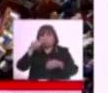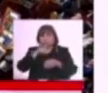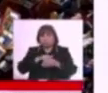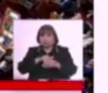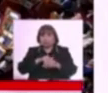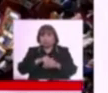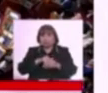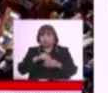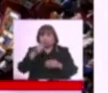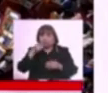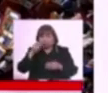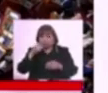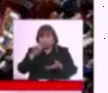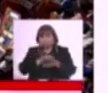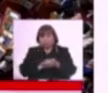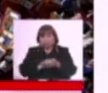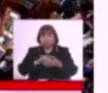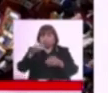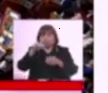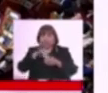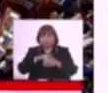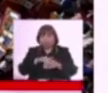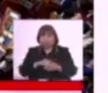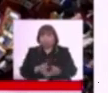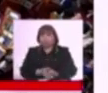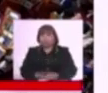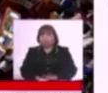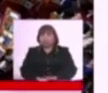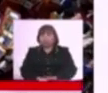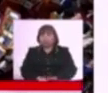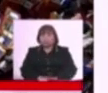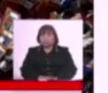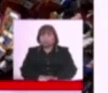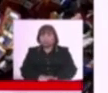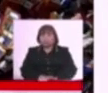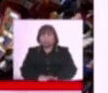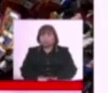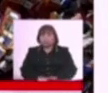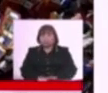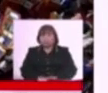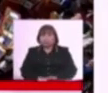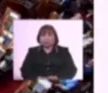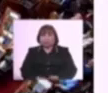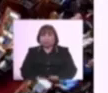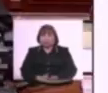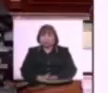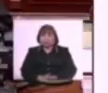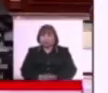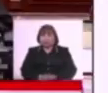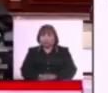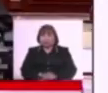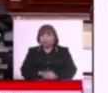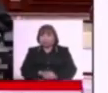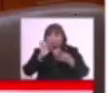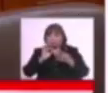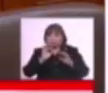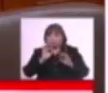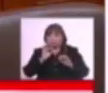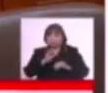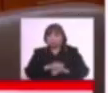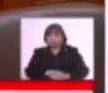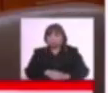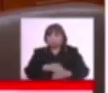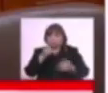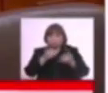del premierato. ¿Y qué me dice Leguido Bellido? Ah, el corajudo, el que sale a